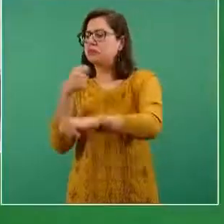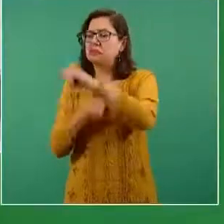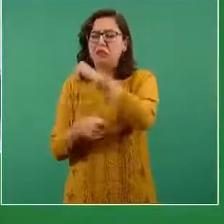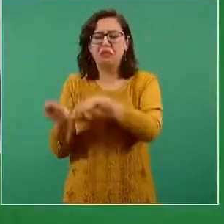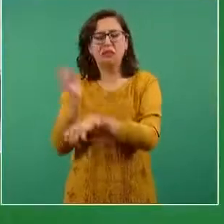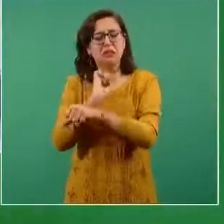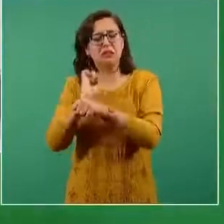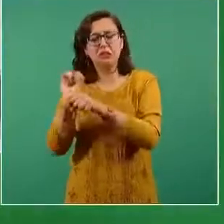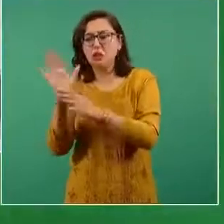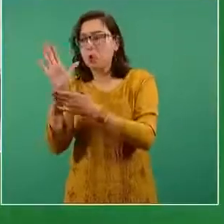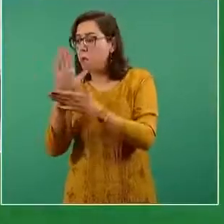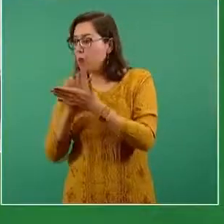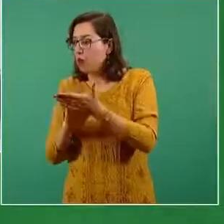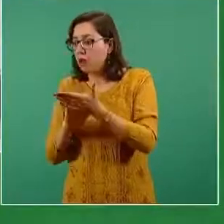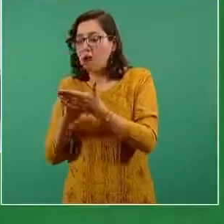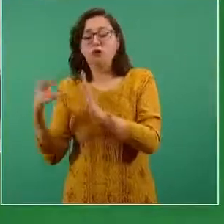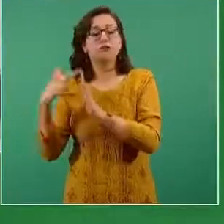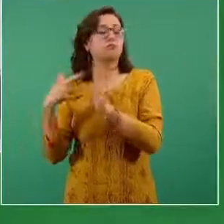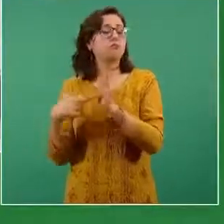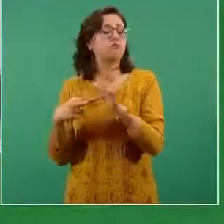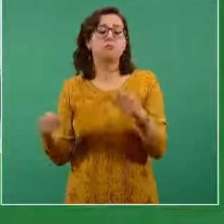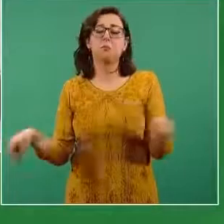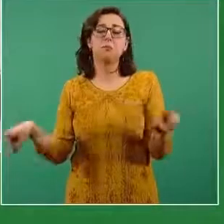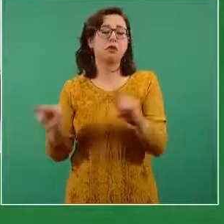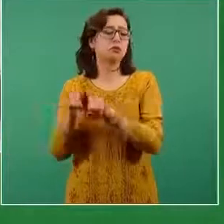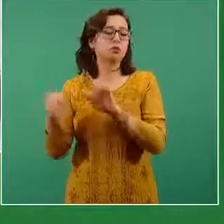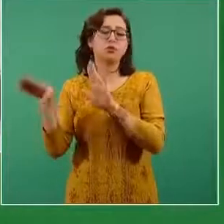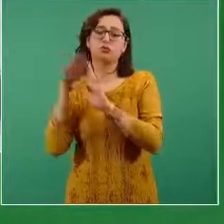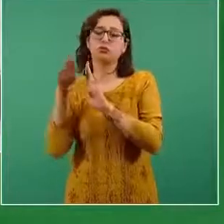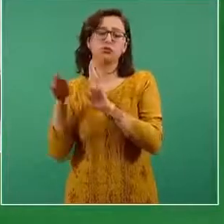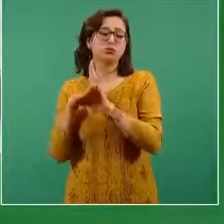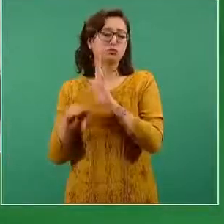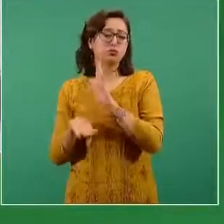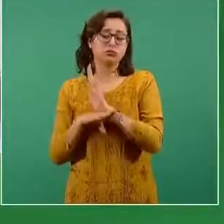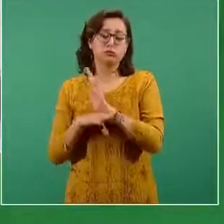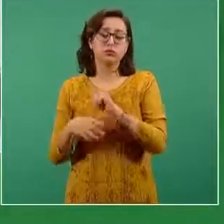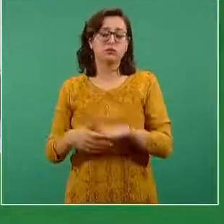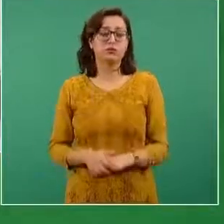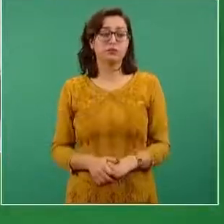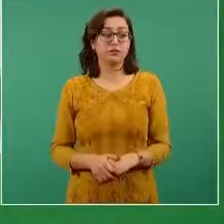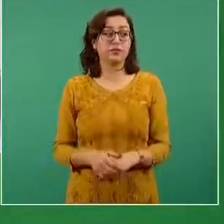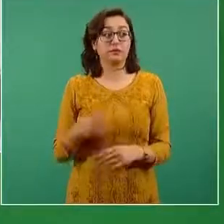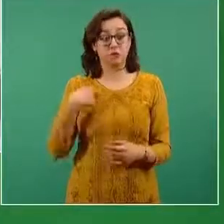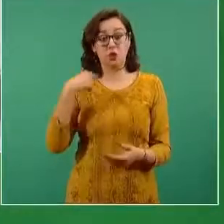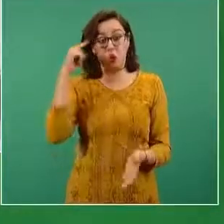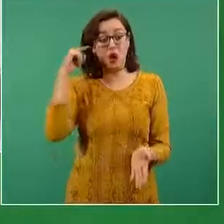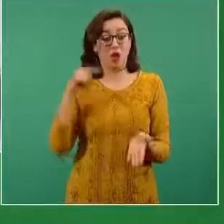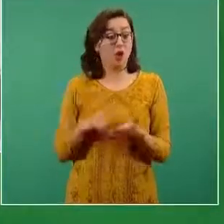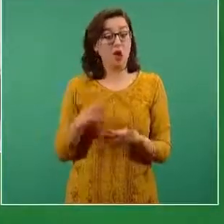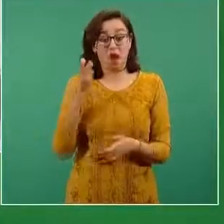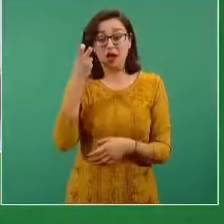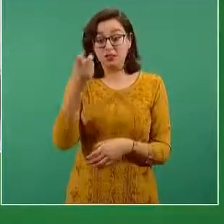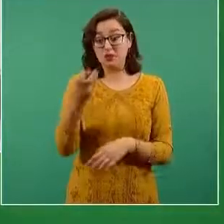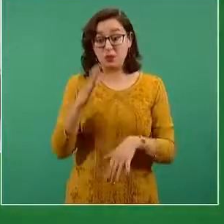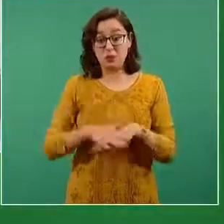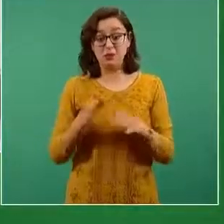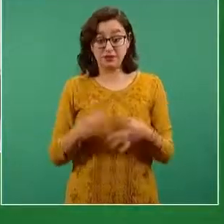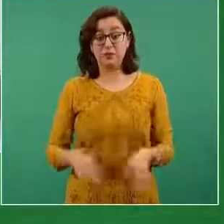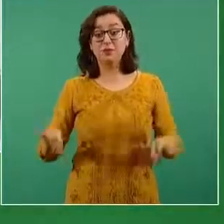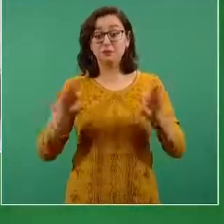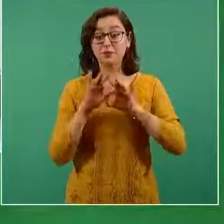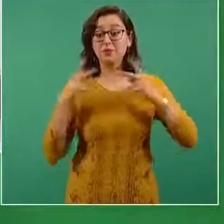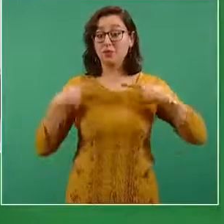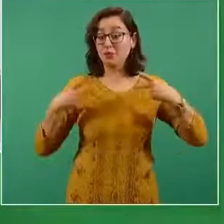comunidad y va a encontrar también un protocolo de seguridad. Yo creo que ese es el gran secreto, la gran participación